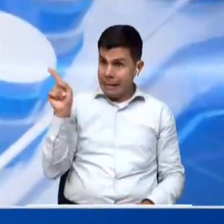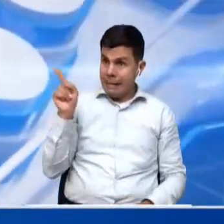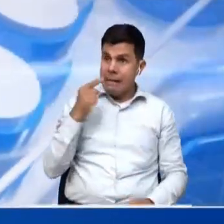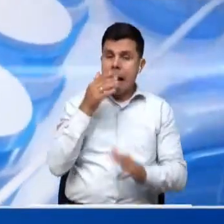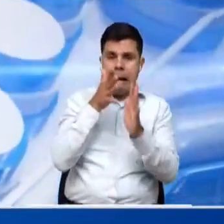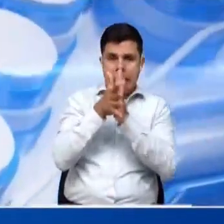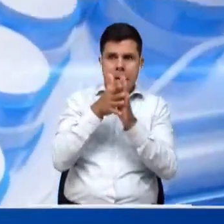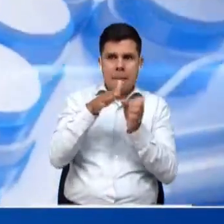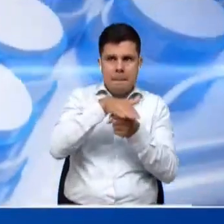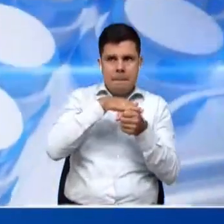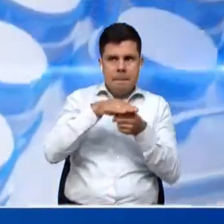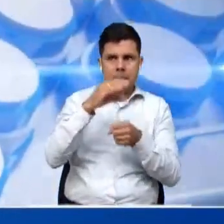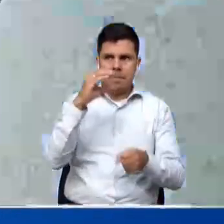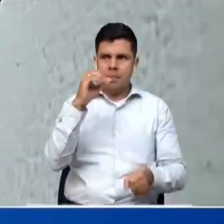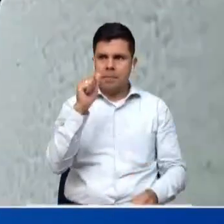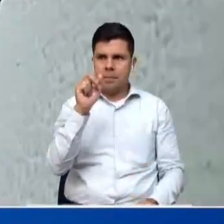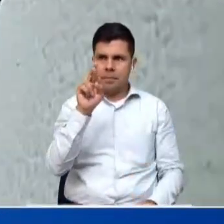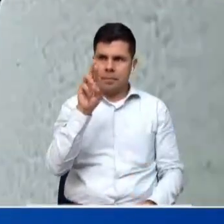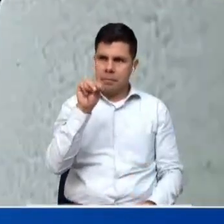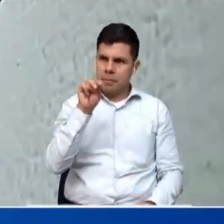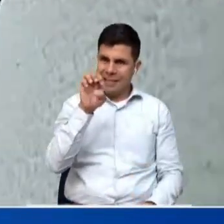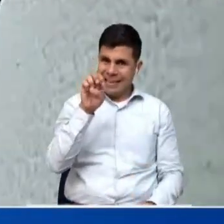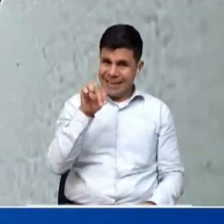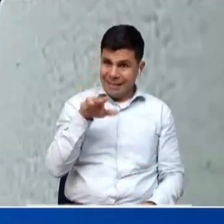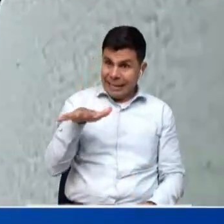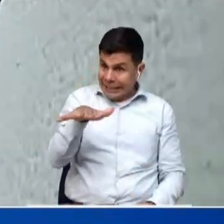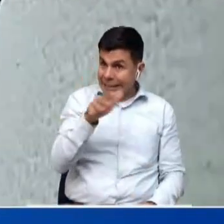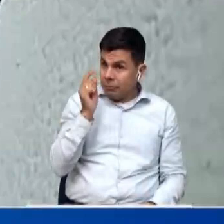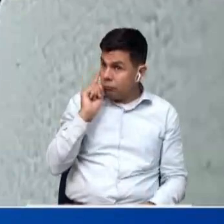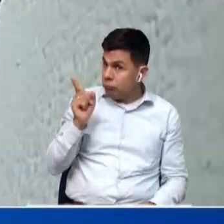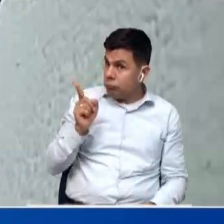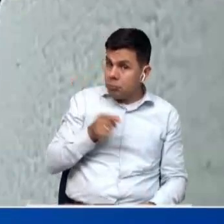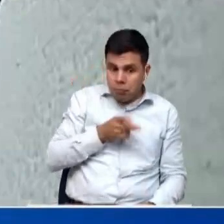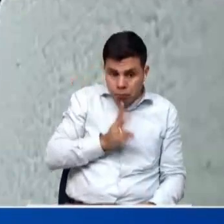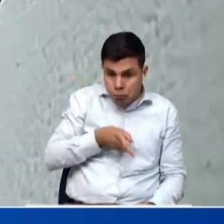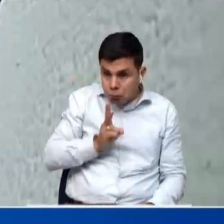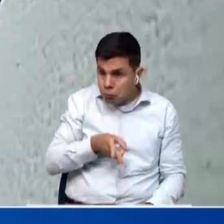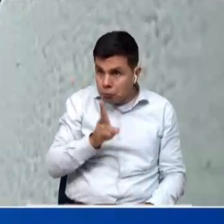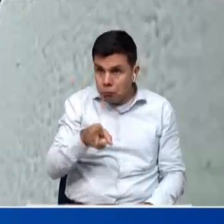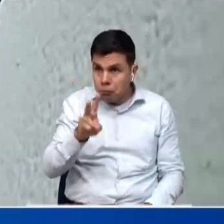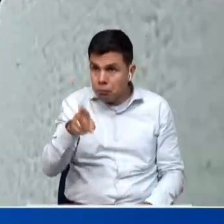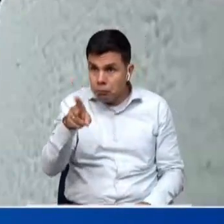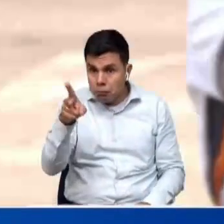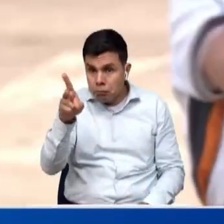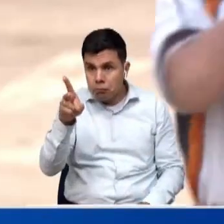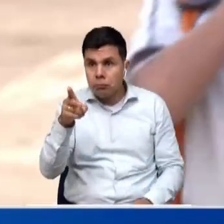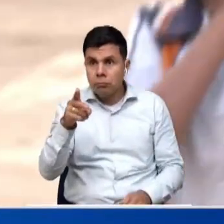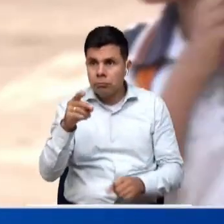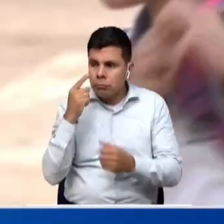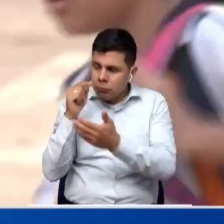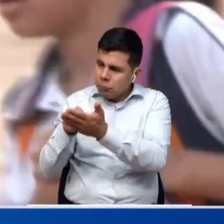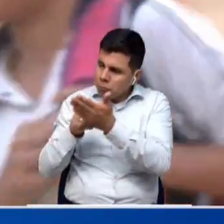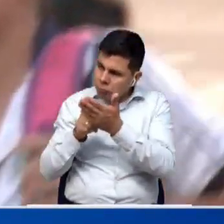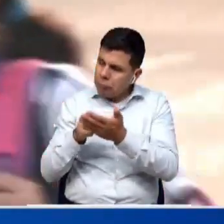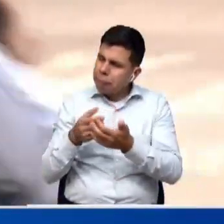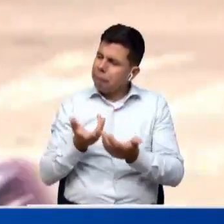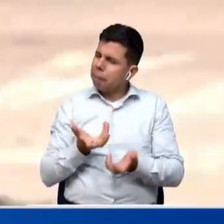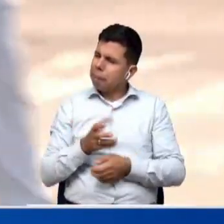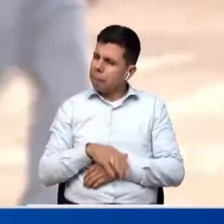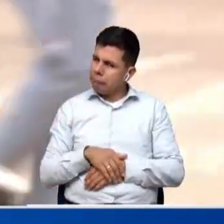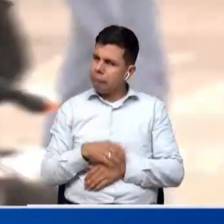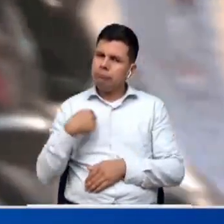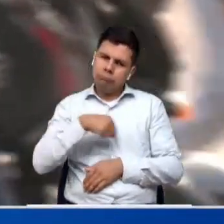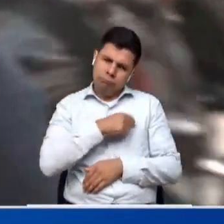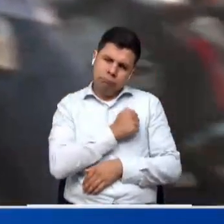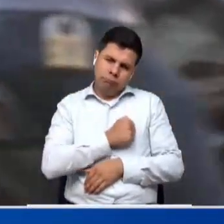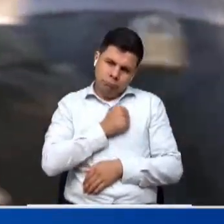en el barrio El Carmen, tal como se aprecia en estos videos a los cuales Oriente Noticias tuvo acceso. Entonces estamos pidiendo a las autoridades que